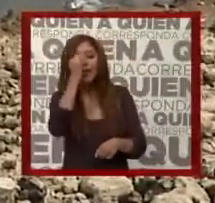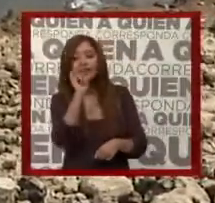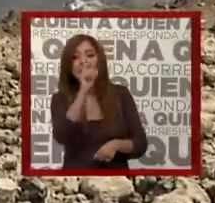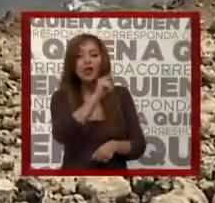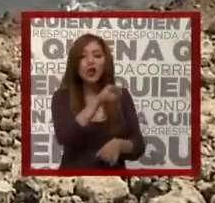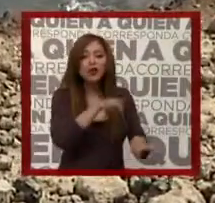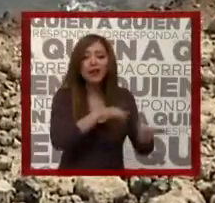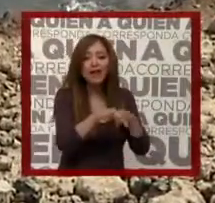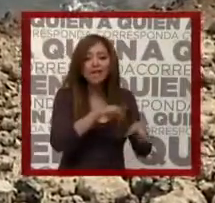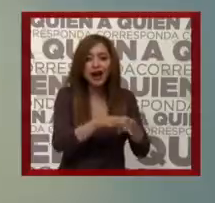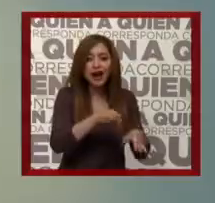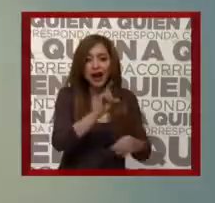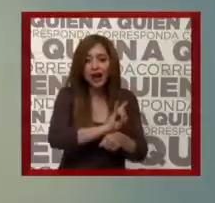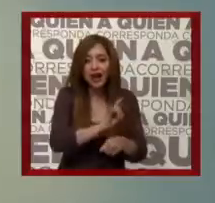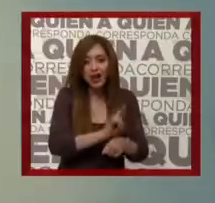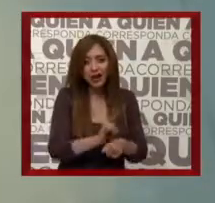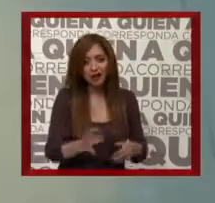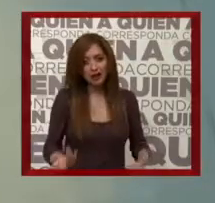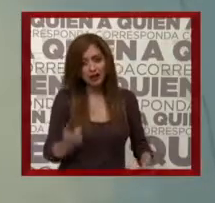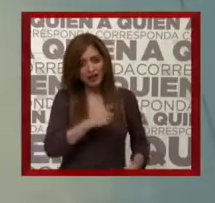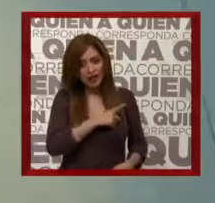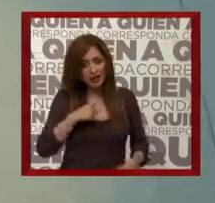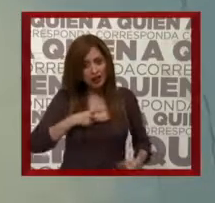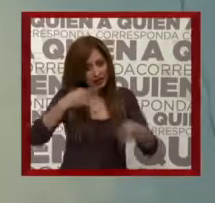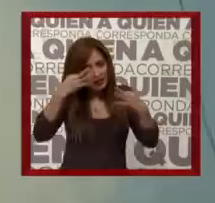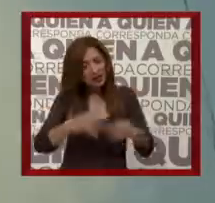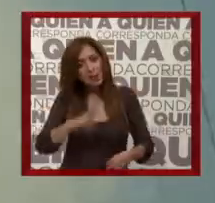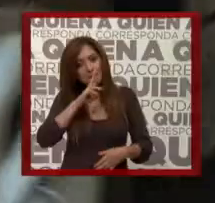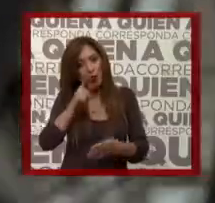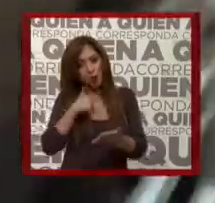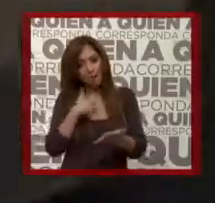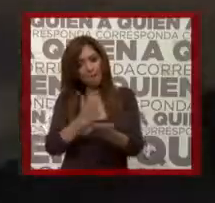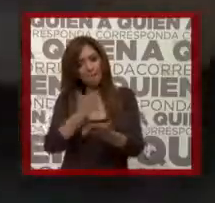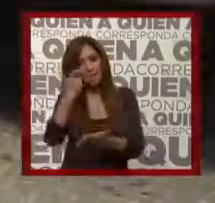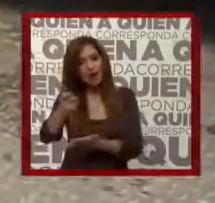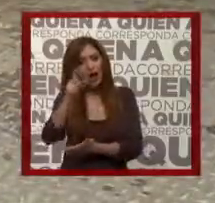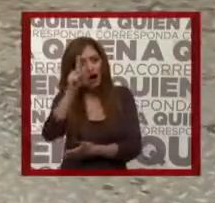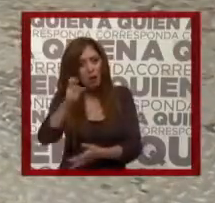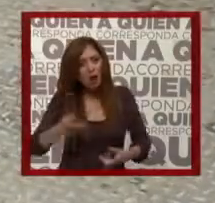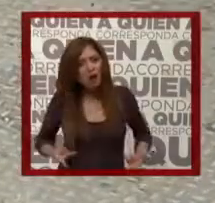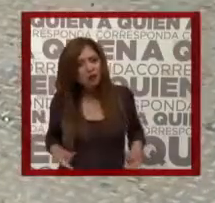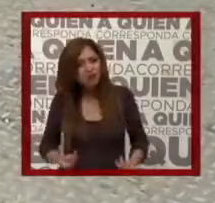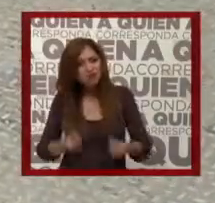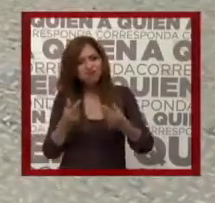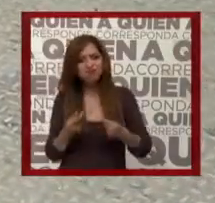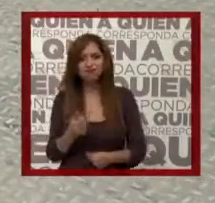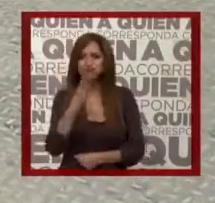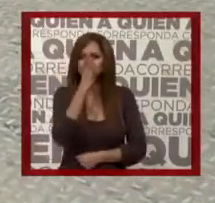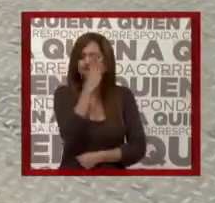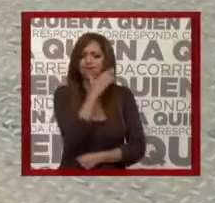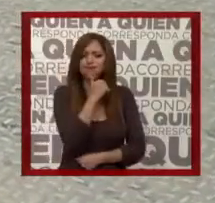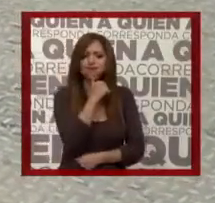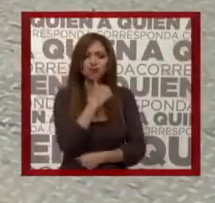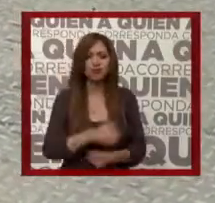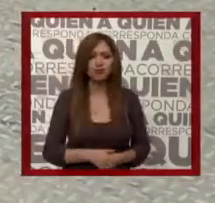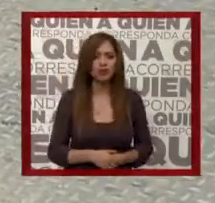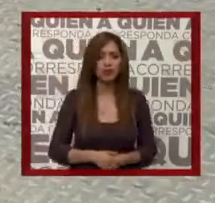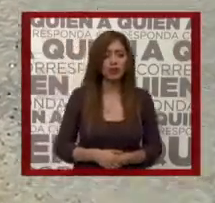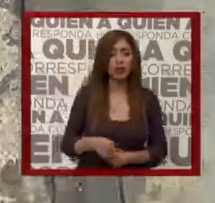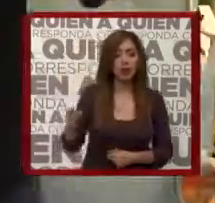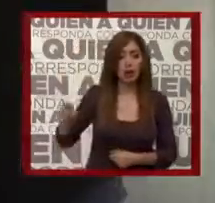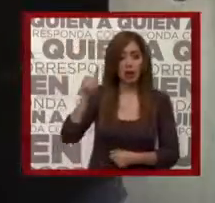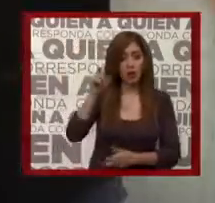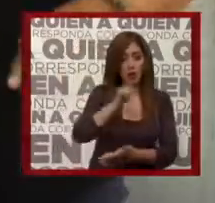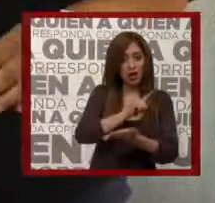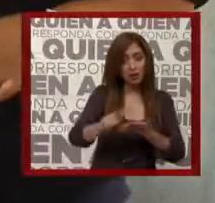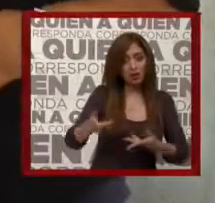están trabajando. Deberían de hacer como que les pagan, porque desperdiciar tanta agua es un crimen. O agua potable, y de esa